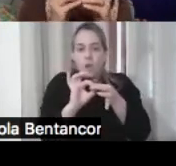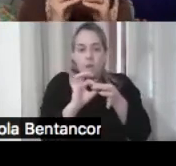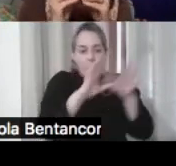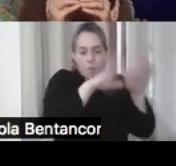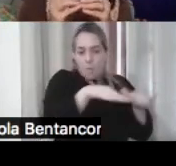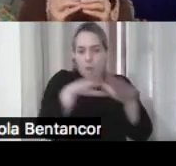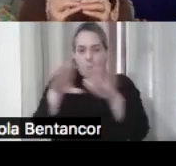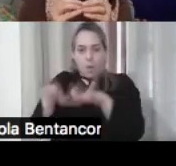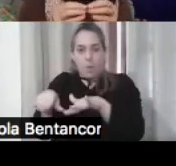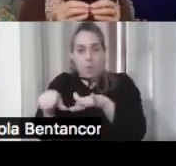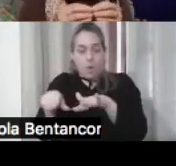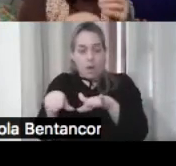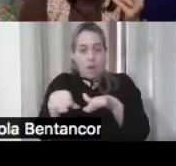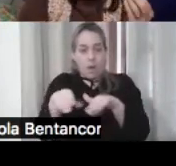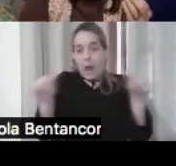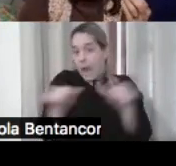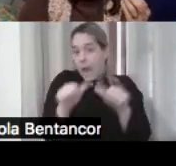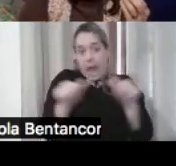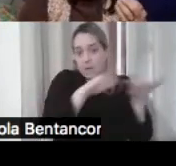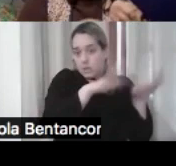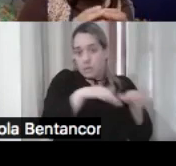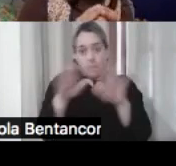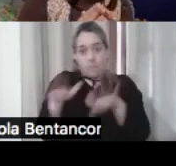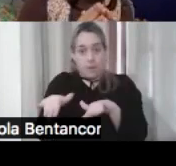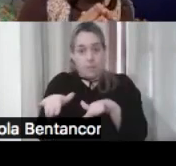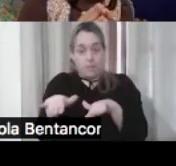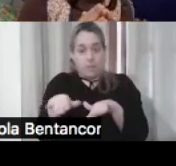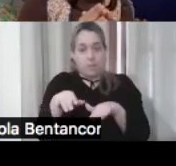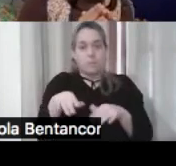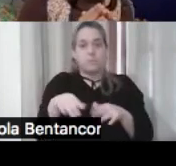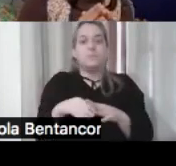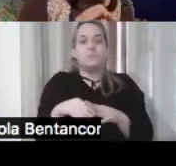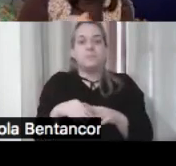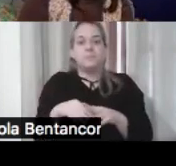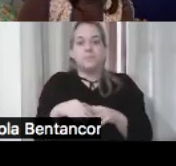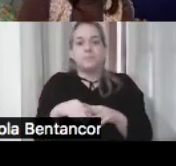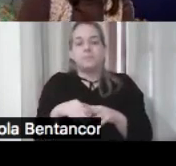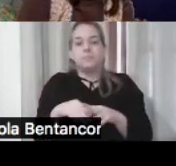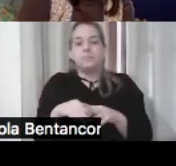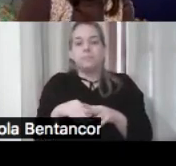están involucradas en esta ocupación, que es interactiva,